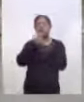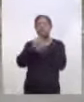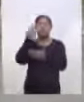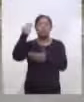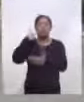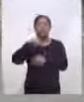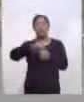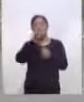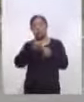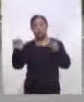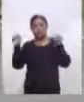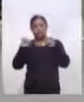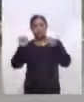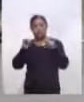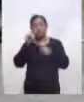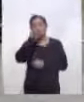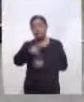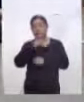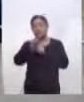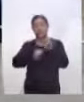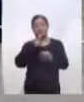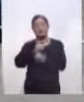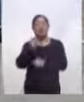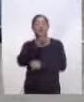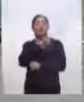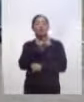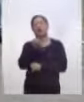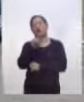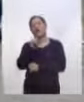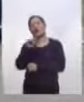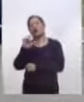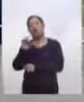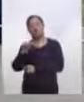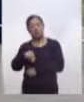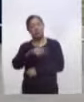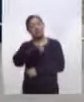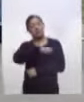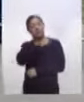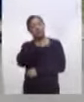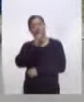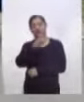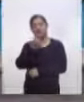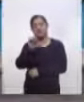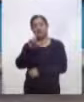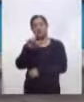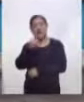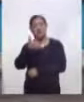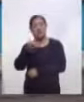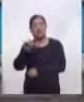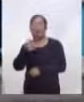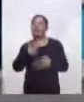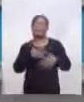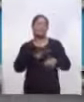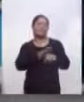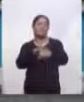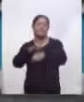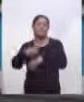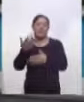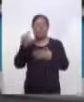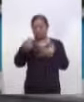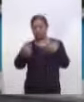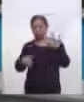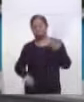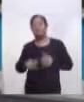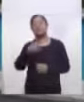nacionales e internacionales, como el duatlón en España, el maratón de las batallas en Celaya, entre otros. La carrera inició a las 6 horas de